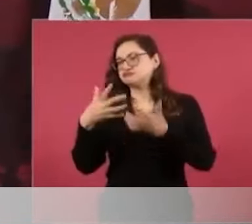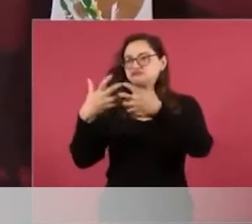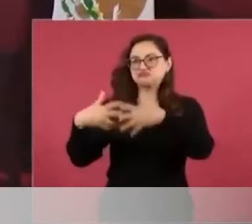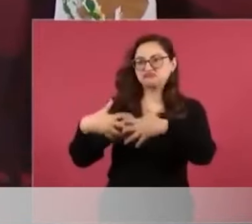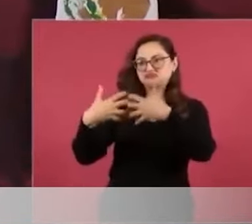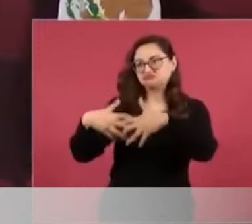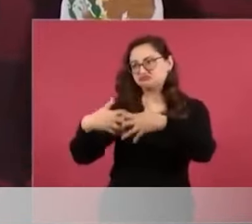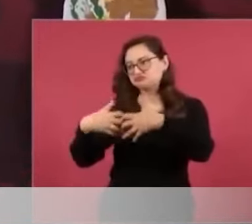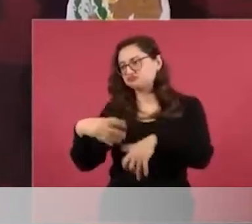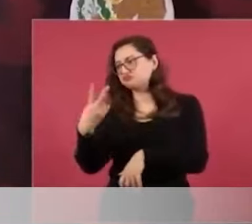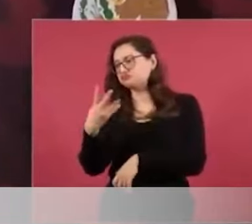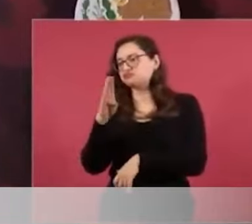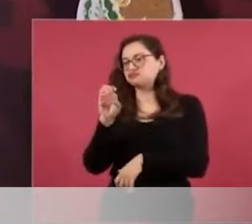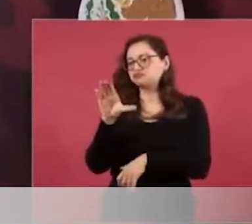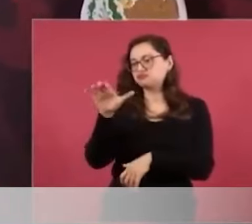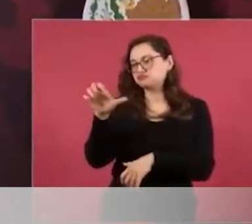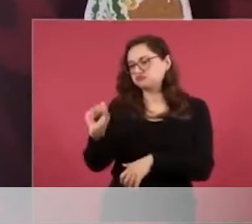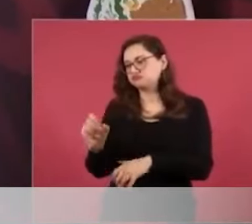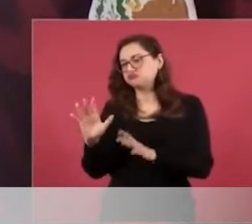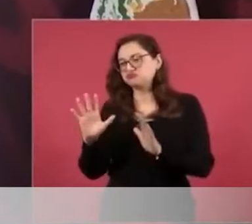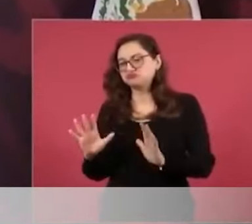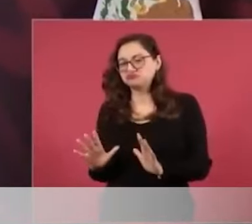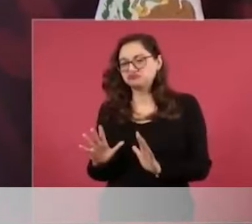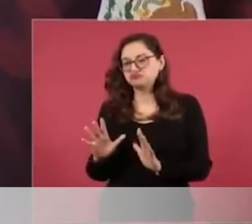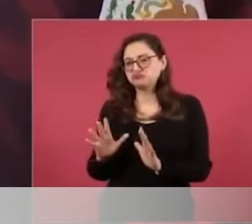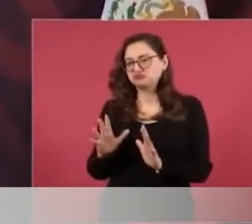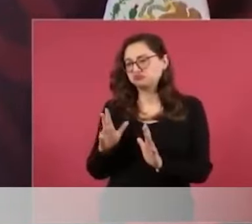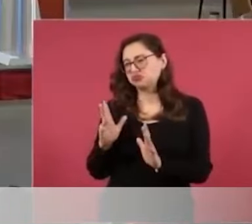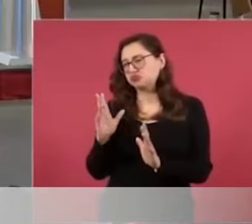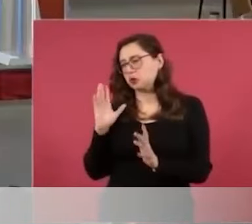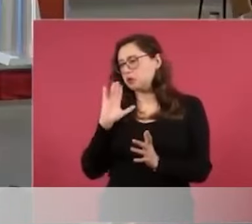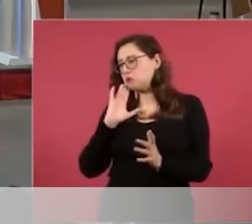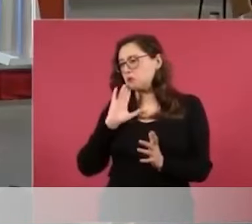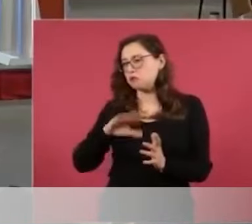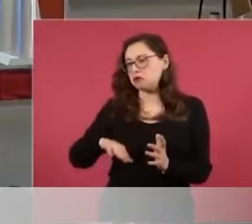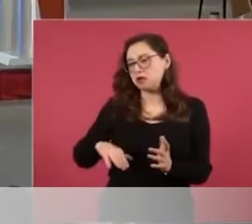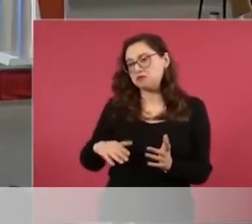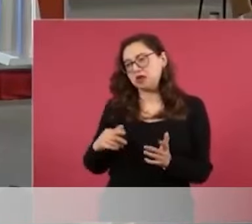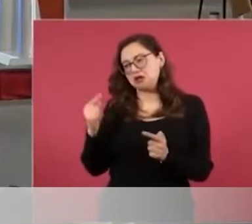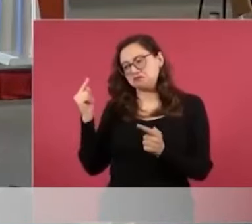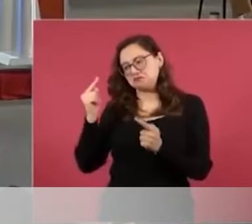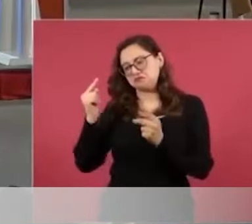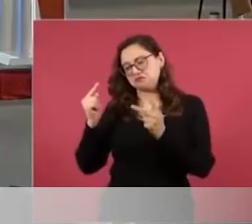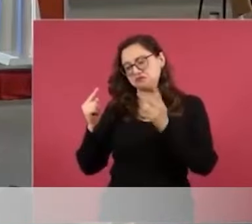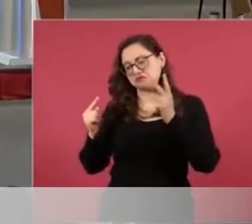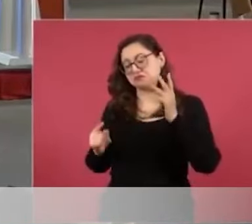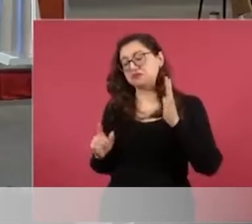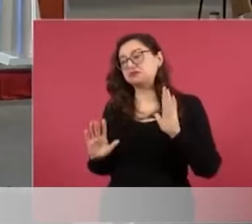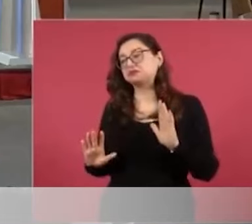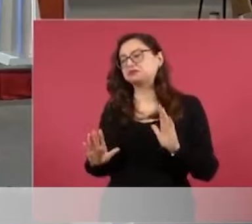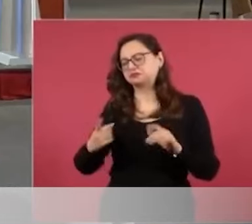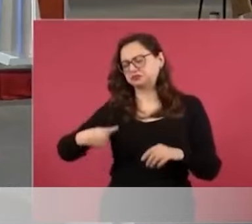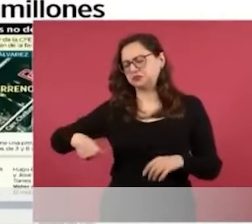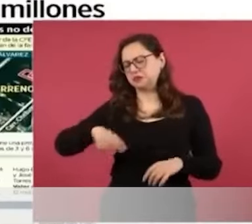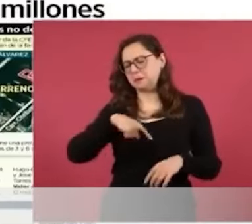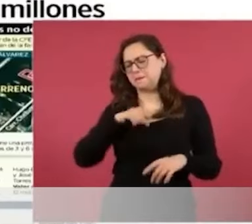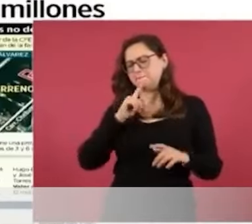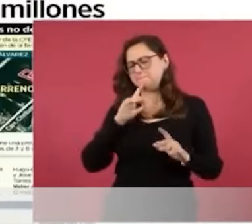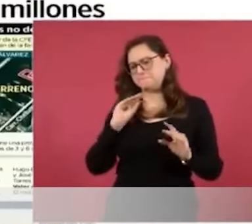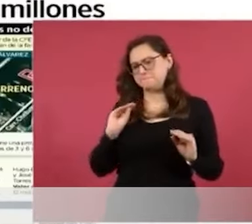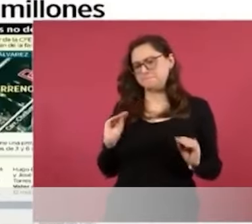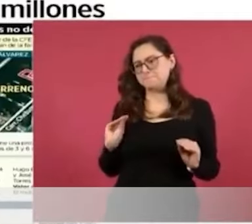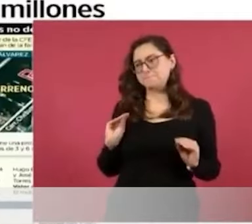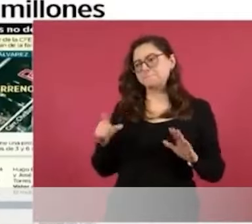refinería que mire arranca dos bocas al 50% Bueno pues de